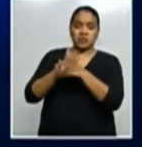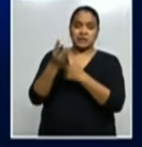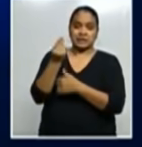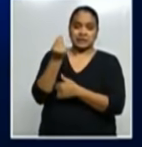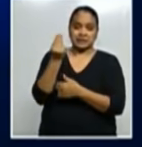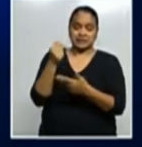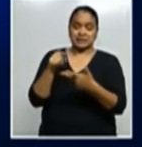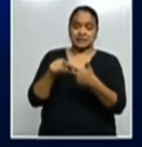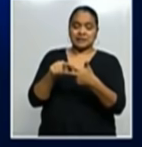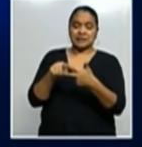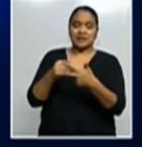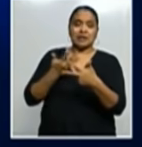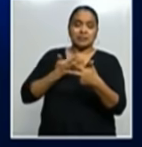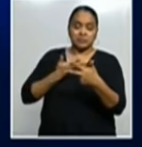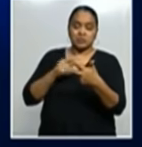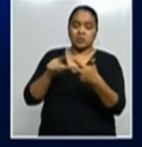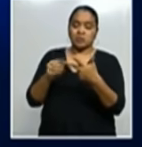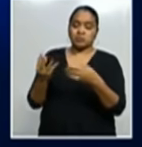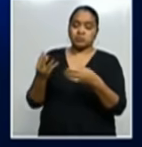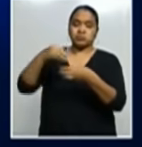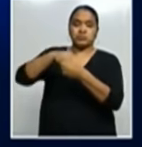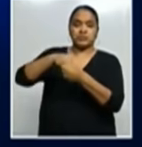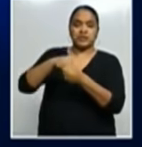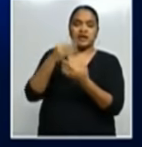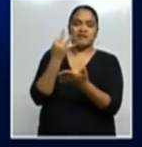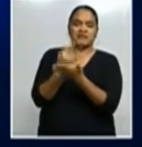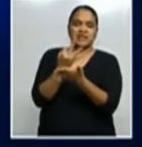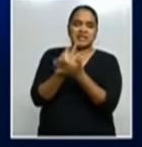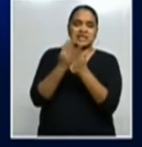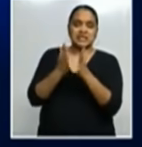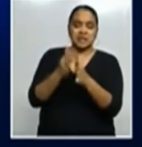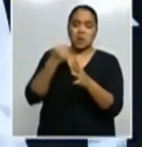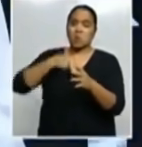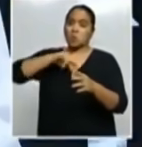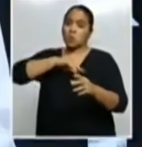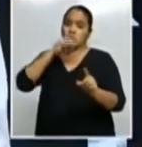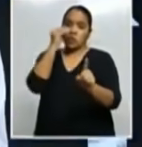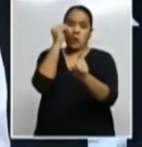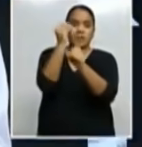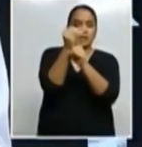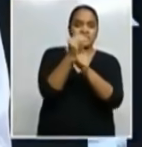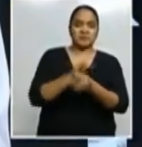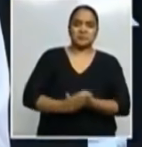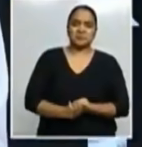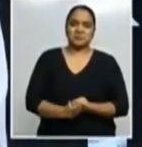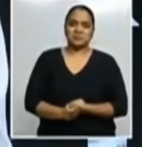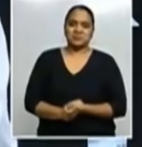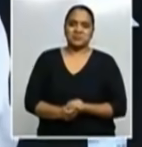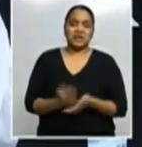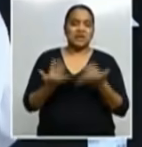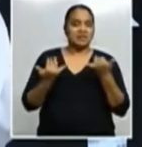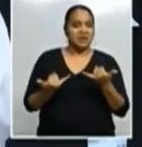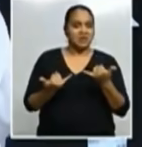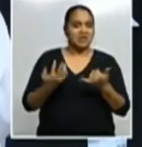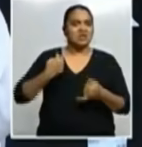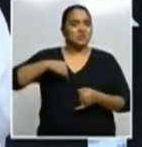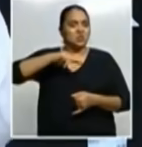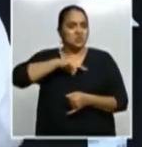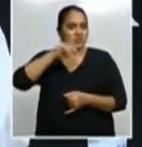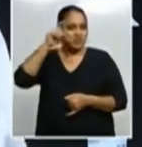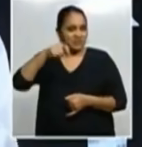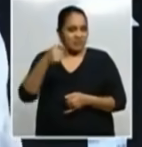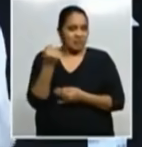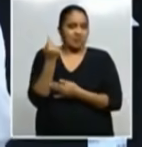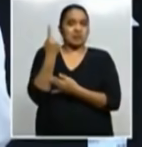solvencia y crear inclusión financiera. Ese es nuestro objetivo. Es por eso que tenemos que entender que debemos